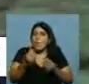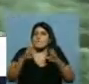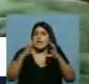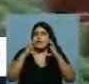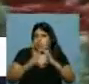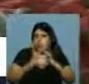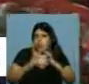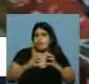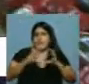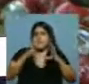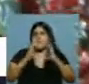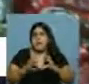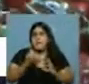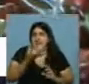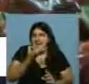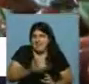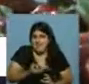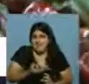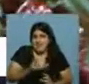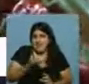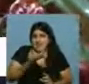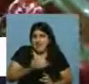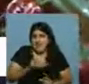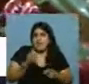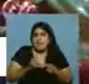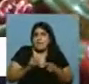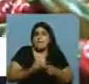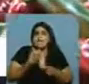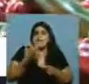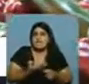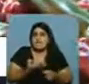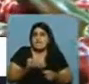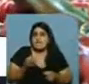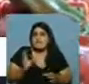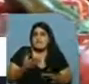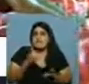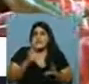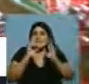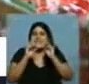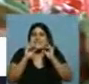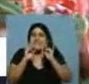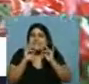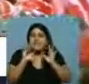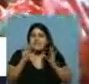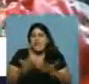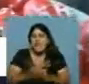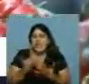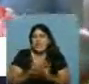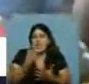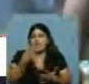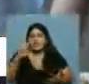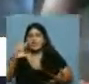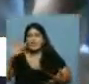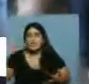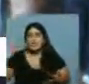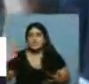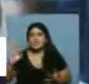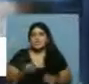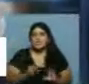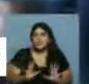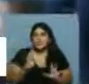arveja hoy está a 220 y el habita está a 150. ¿Veo que lleva la gente?